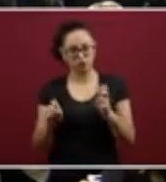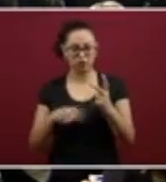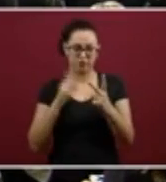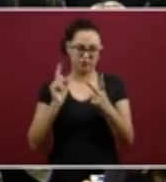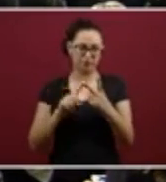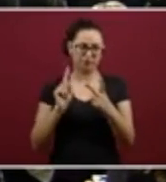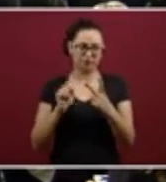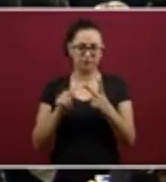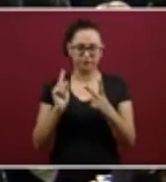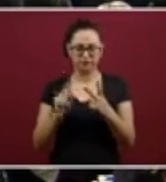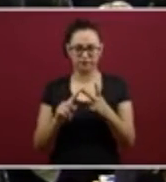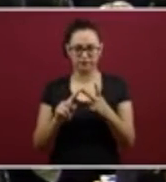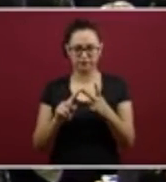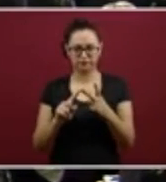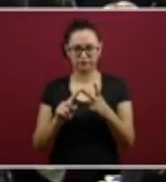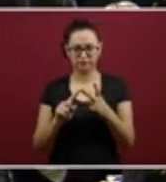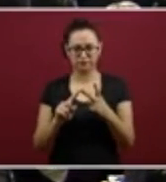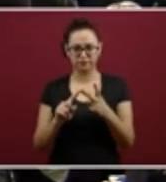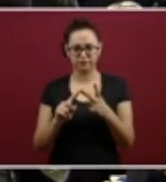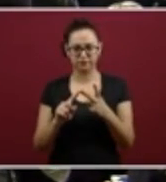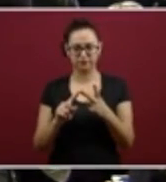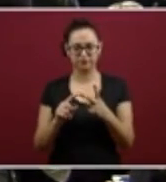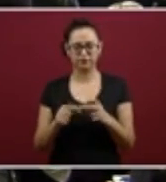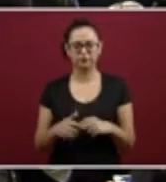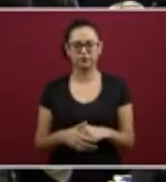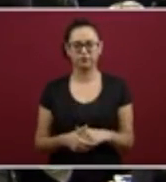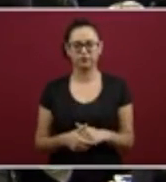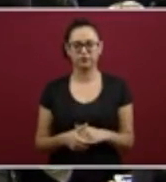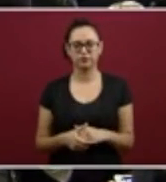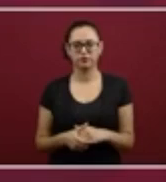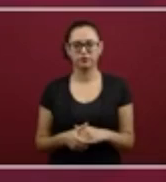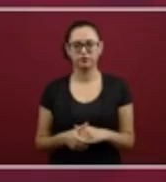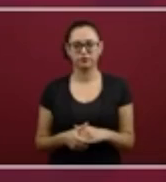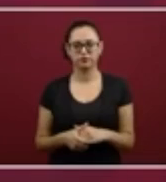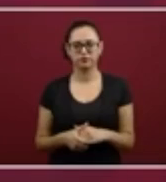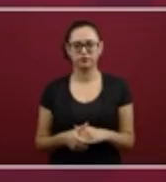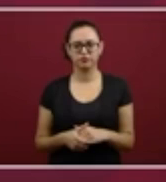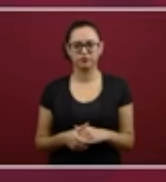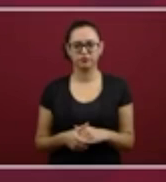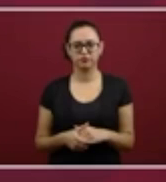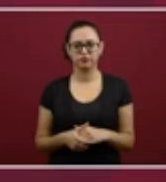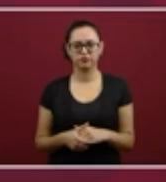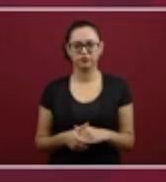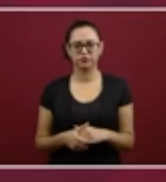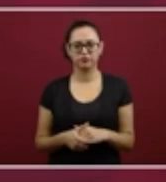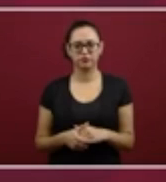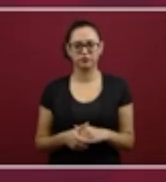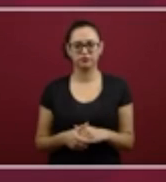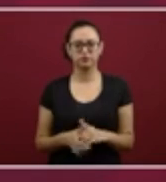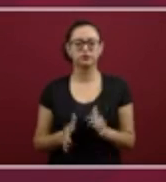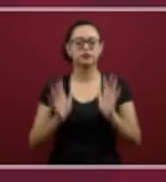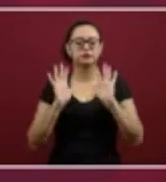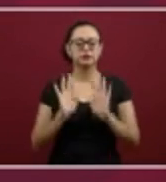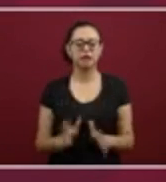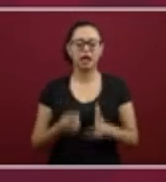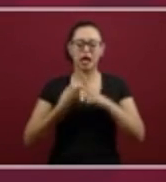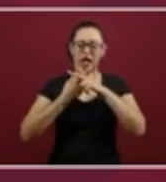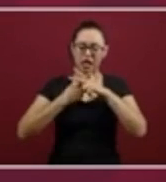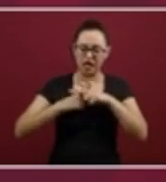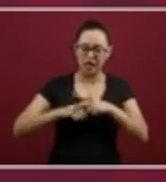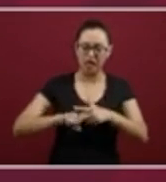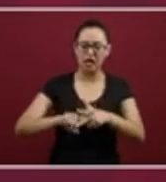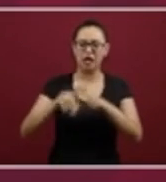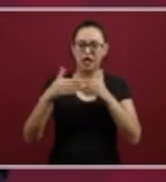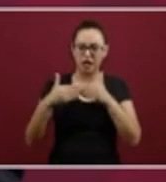decirles que ya está funcionando el instituto